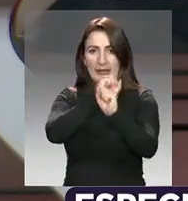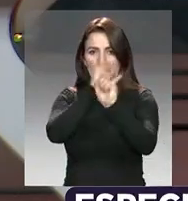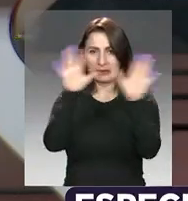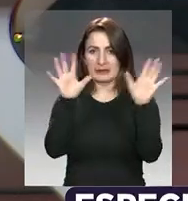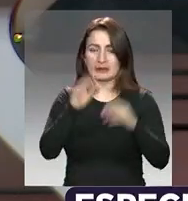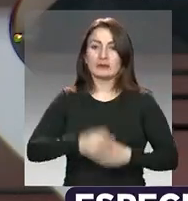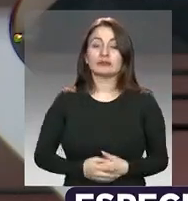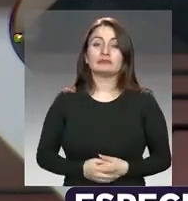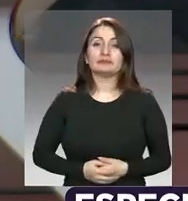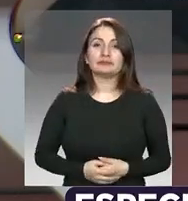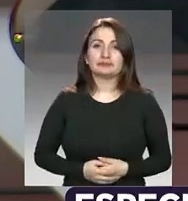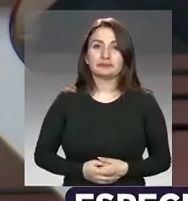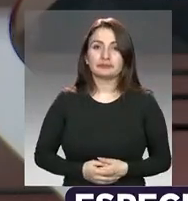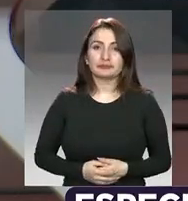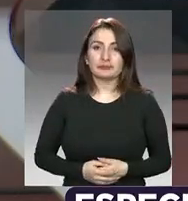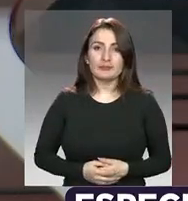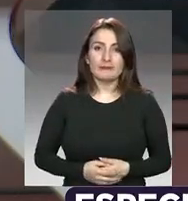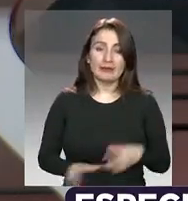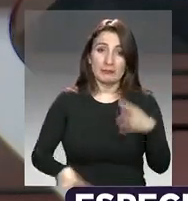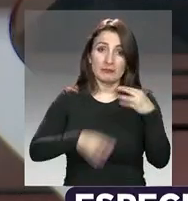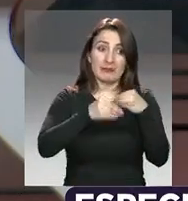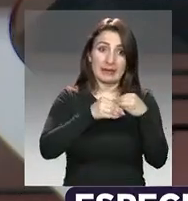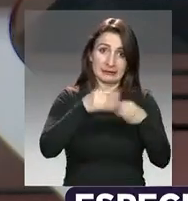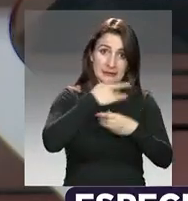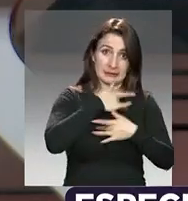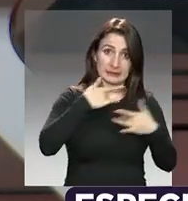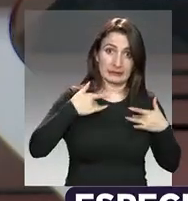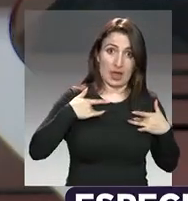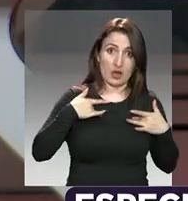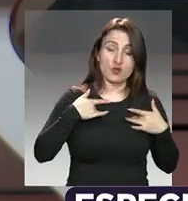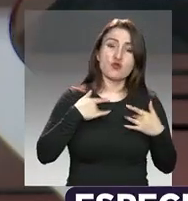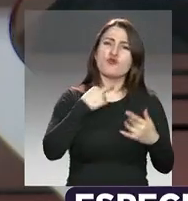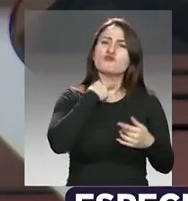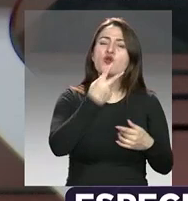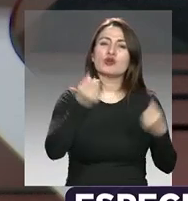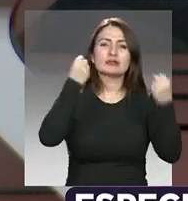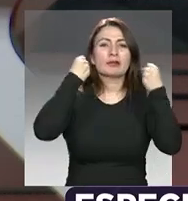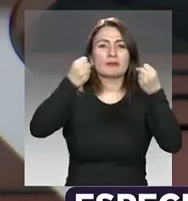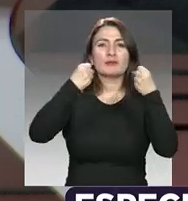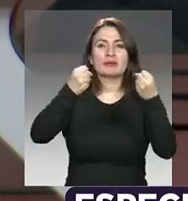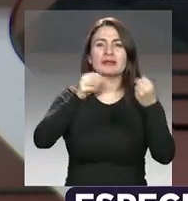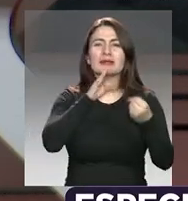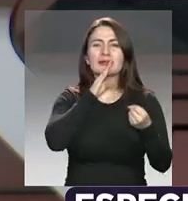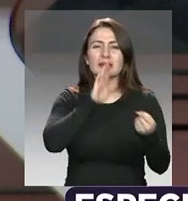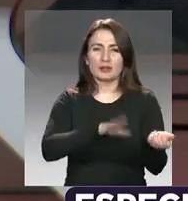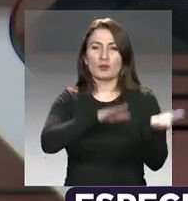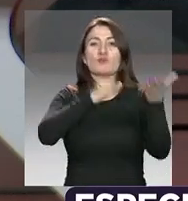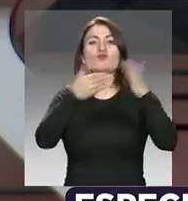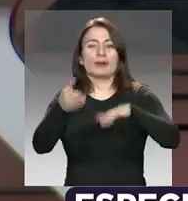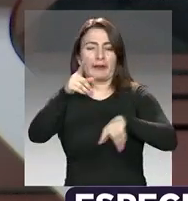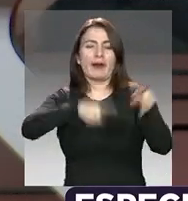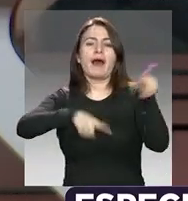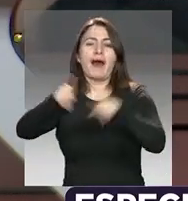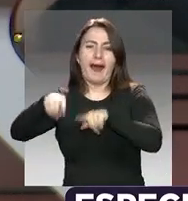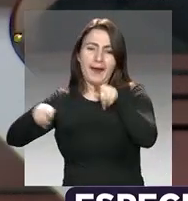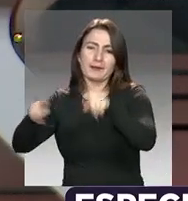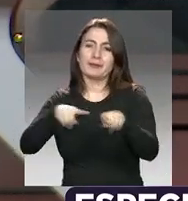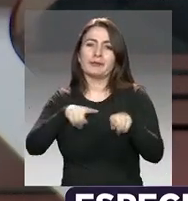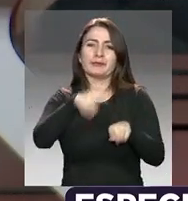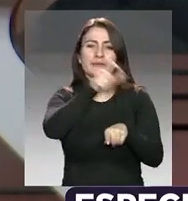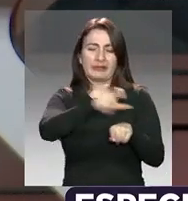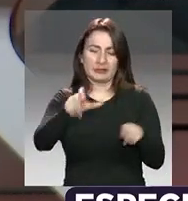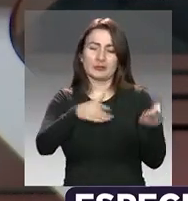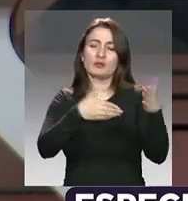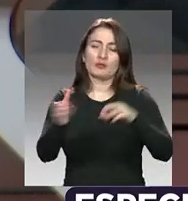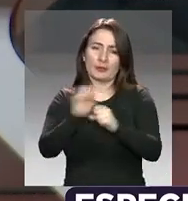Y otro de los motivos que hace al gremio de la salud imponer su voz de protesta es el fallecimiento de algunos de sus colegas atendiendo la